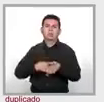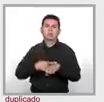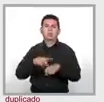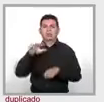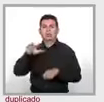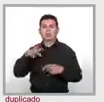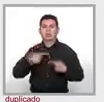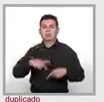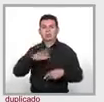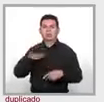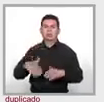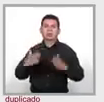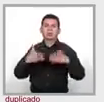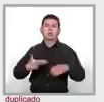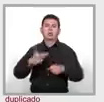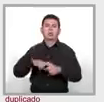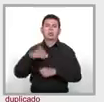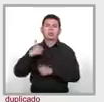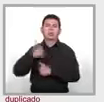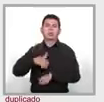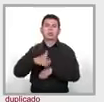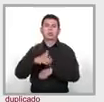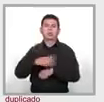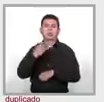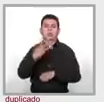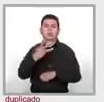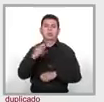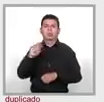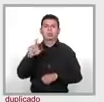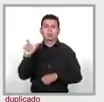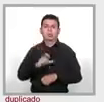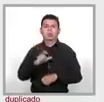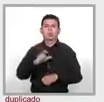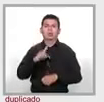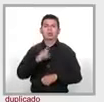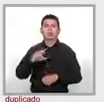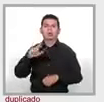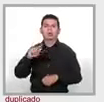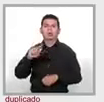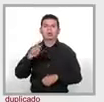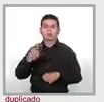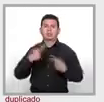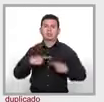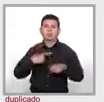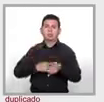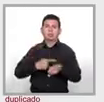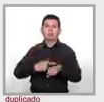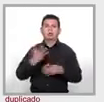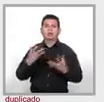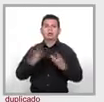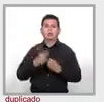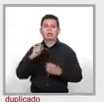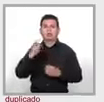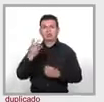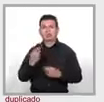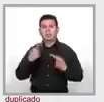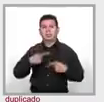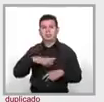18 defunciones. En la jurisdicción sanitaria número 3, Tuxtepec, 171 casos confirmados con